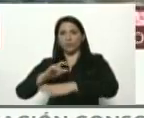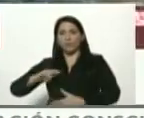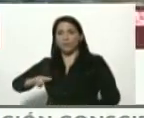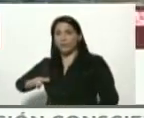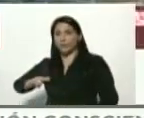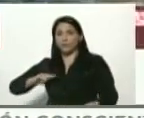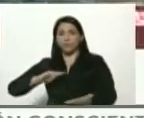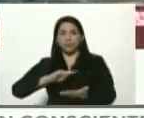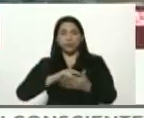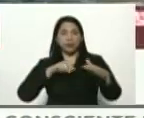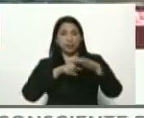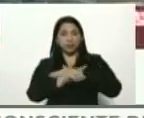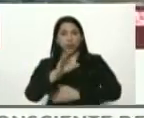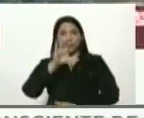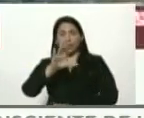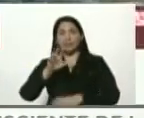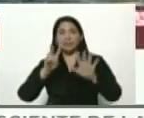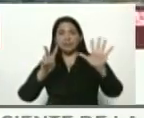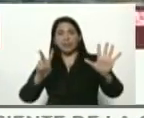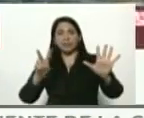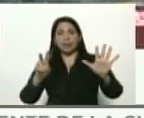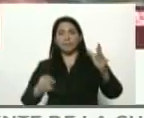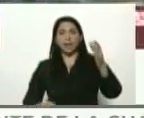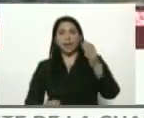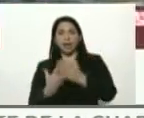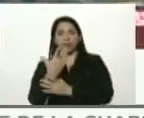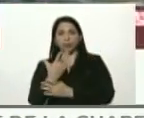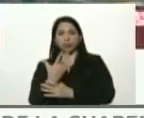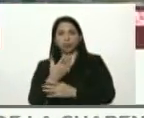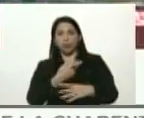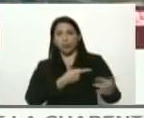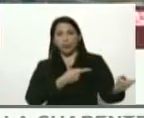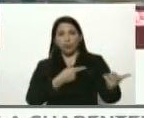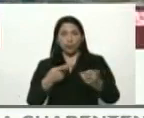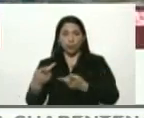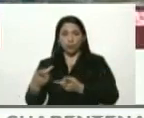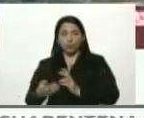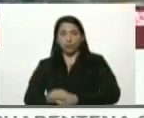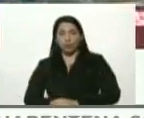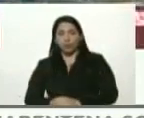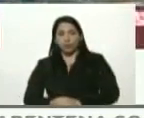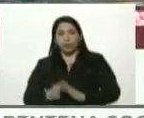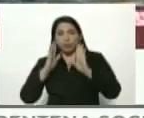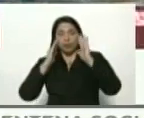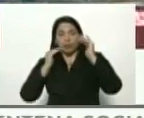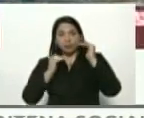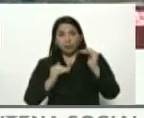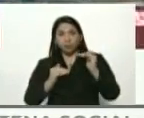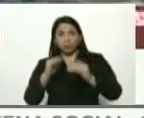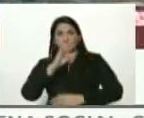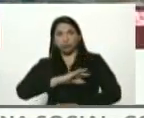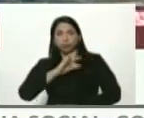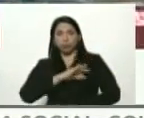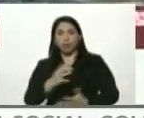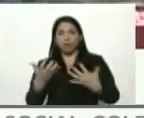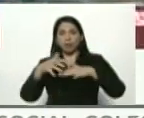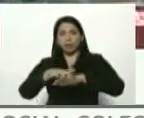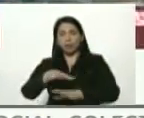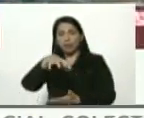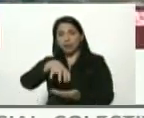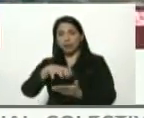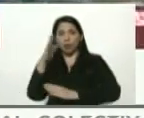que ingresó al país el 7 de mayo, fue recibido en el puesto de atención social integral del estado